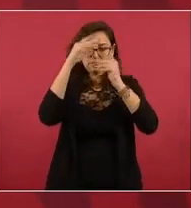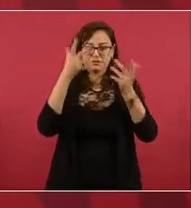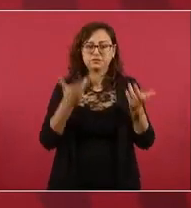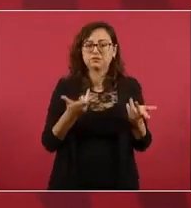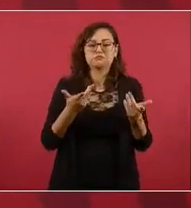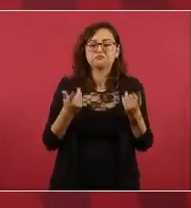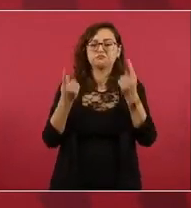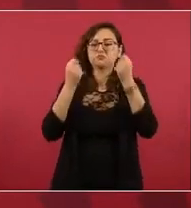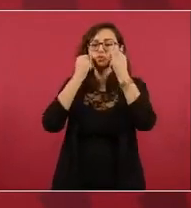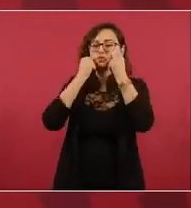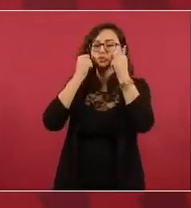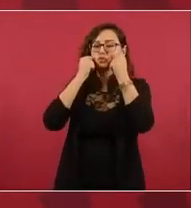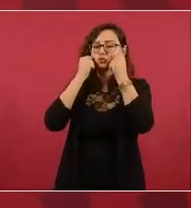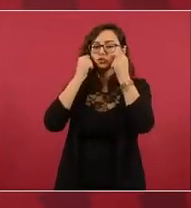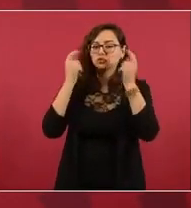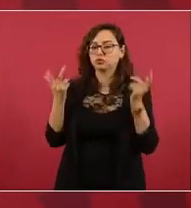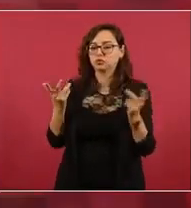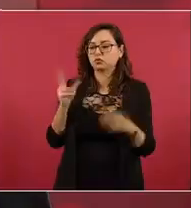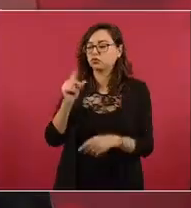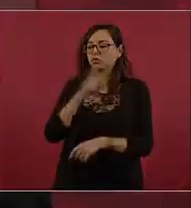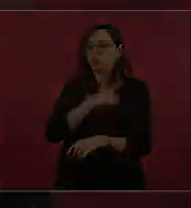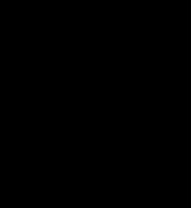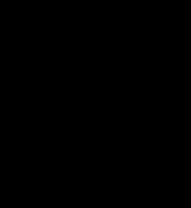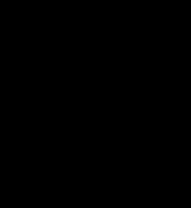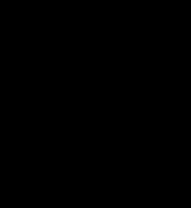eso no debería de hacerse.